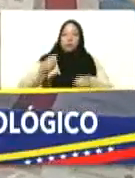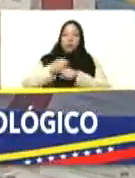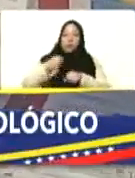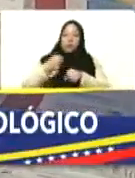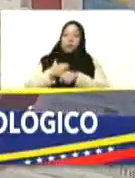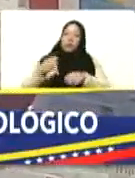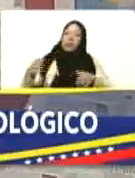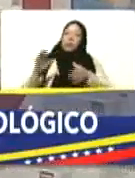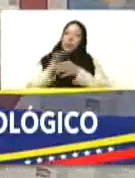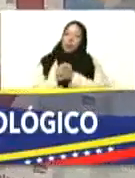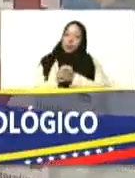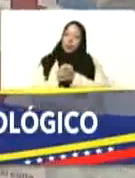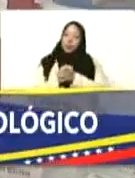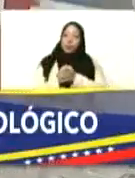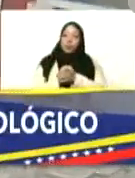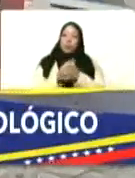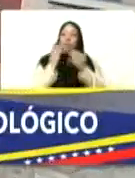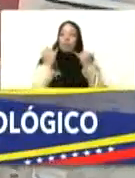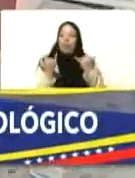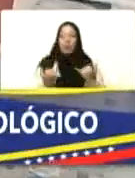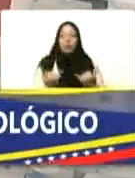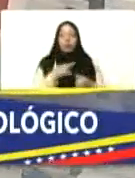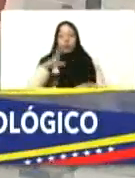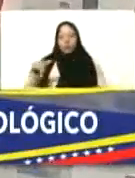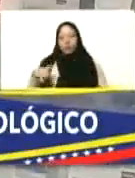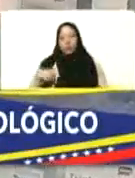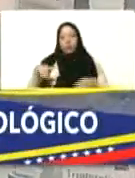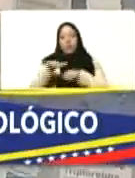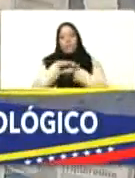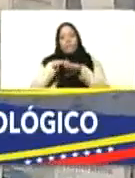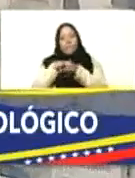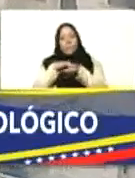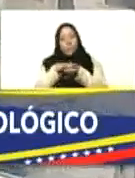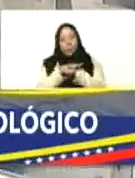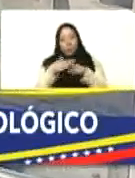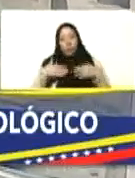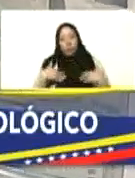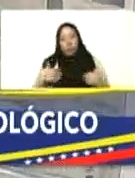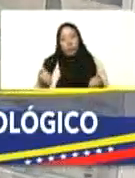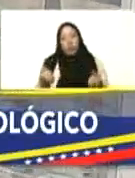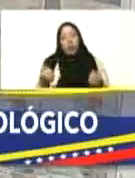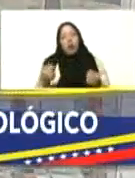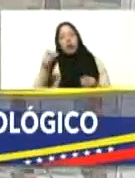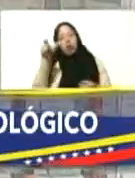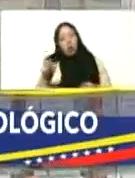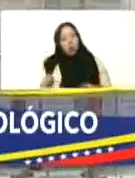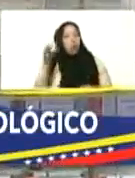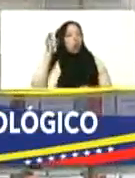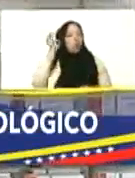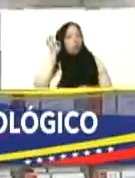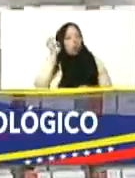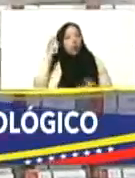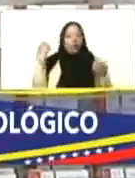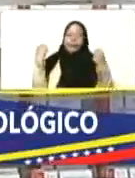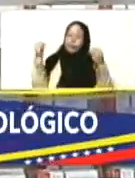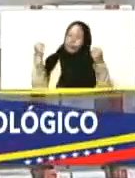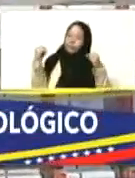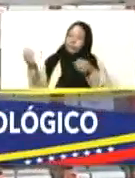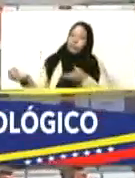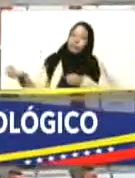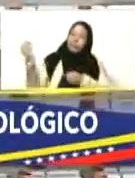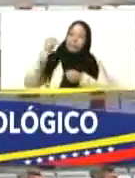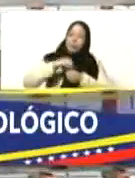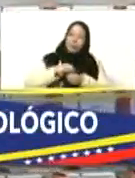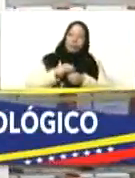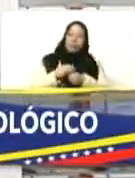mano que usted nos orienta, y nuestra ministra del Poder Popular para la Mujer, Diva Guzmán, en donde se hace un ejercicio de inclusión, de